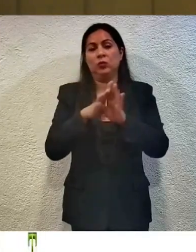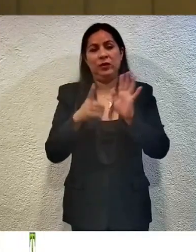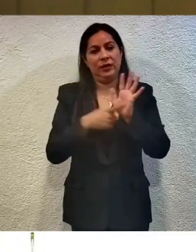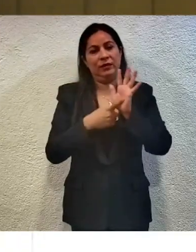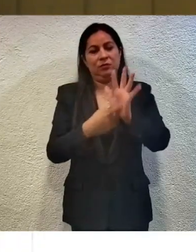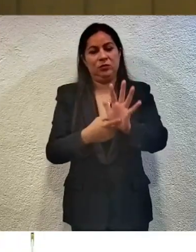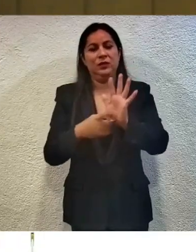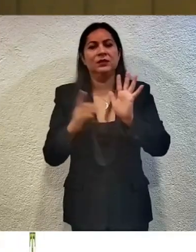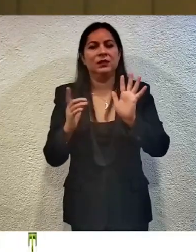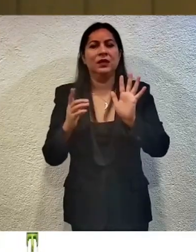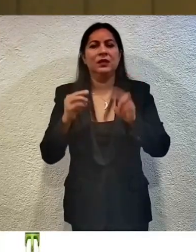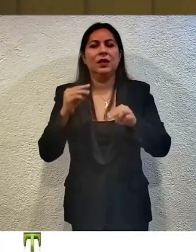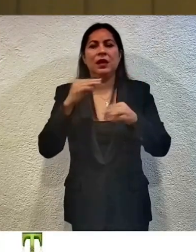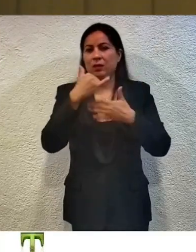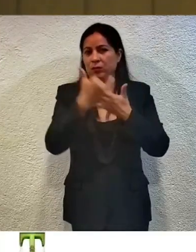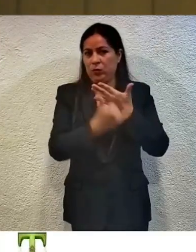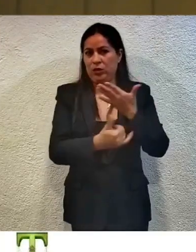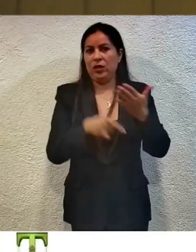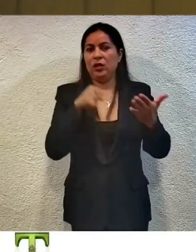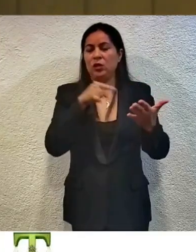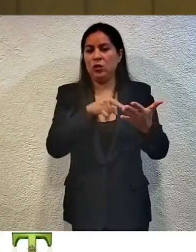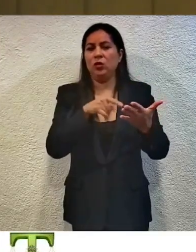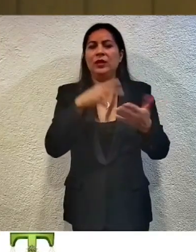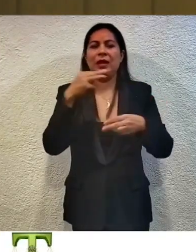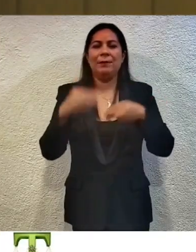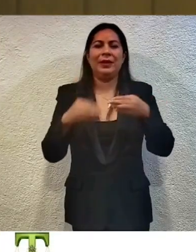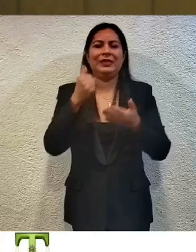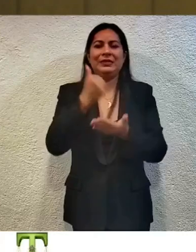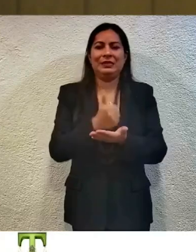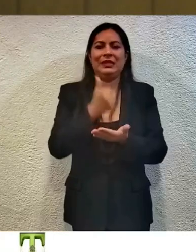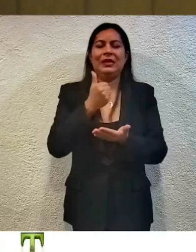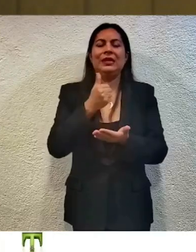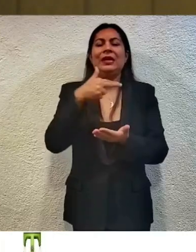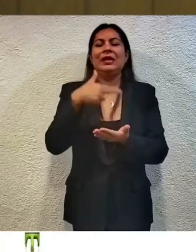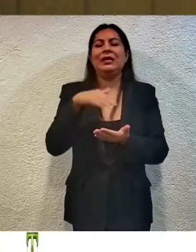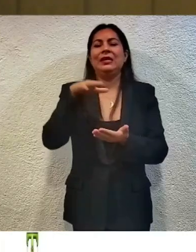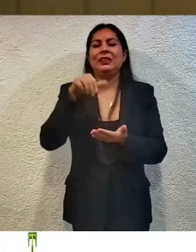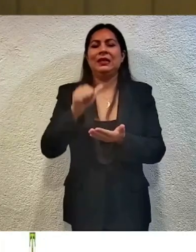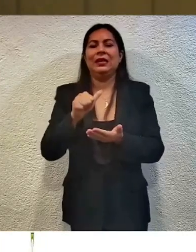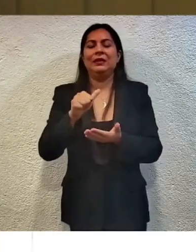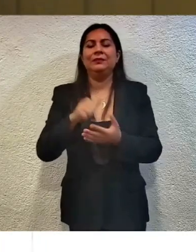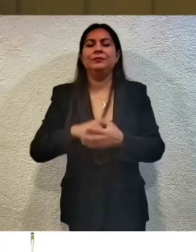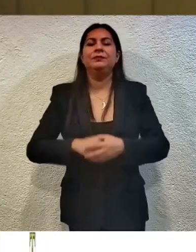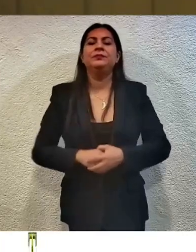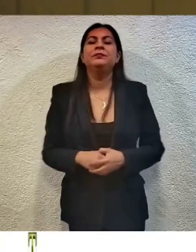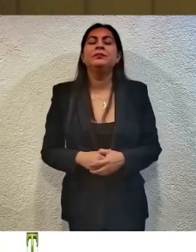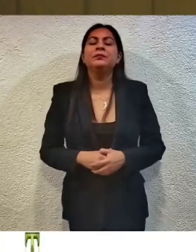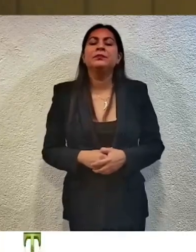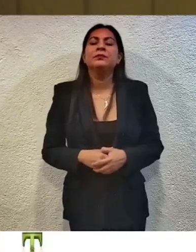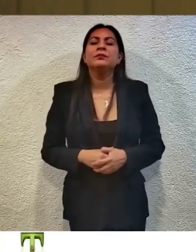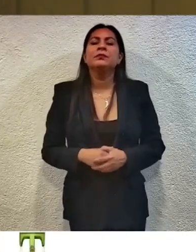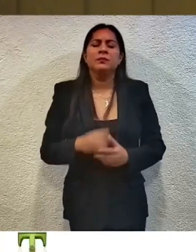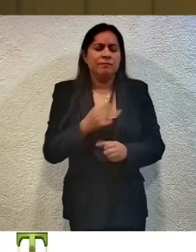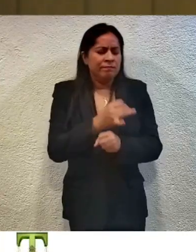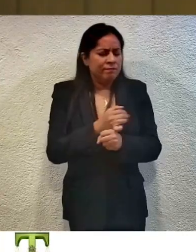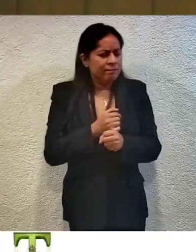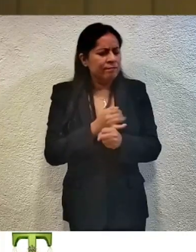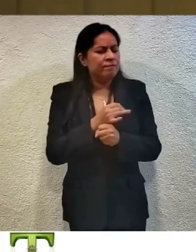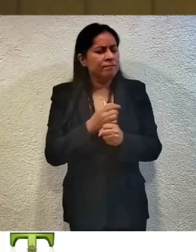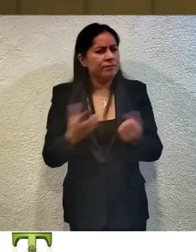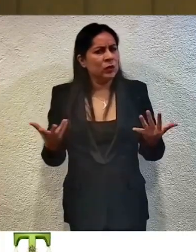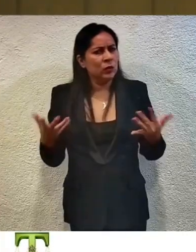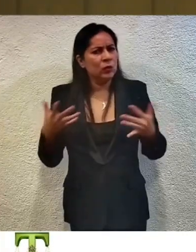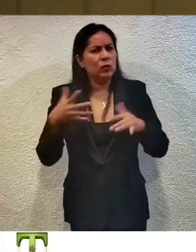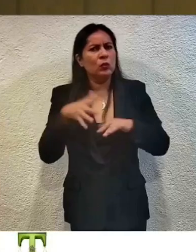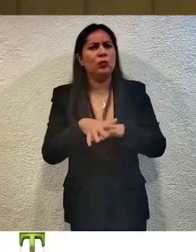presenta el proyecto de la magistrada Hilda Rosa Delgado Brito, sean analizados junto con